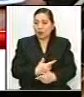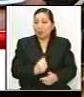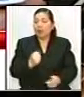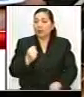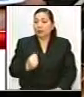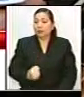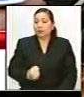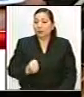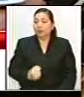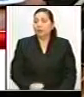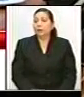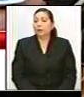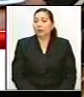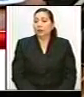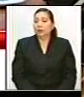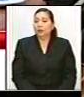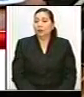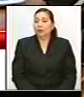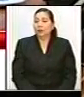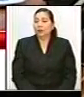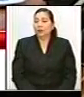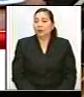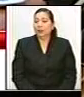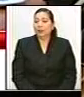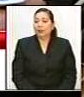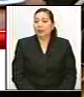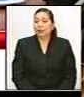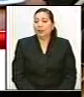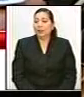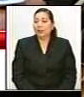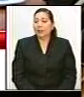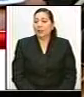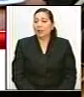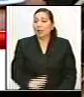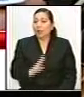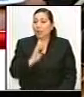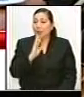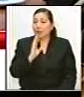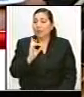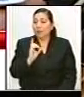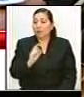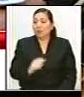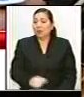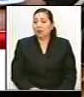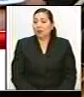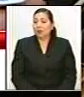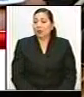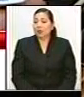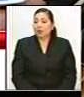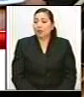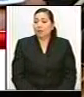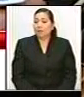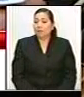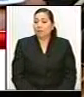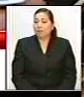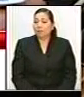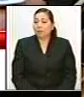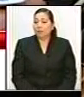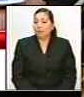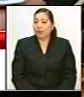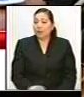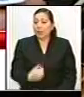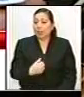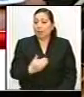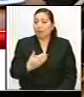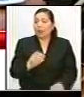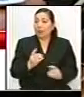Chosica, católicamente, no pertenecemos a Lima. Hablé con el obispo, le dije, señor obispo, soy representante de adulto mayor